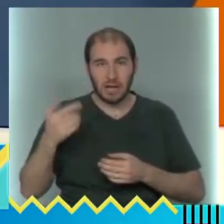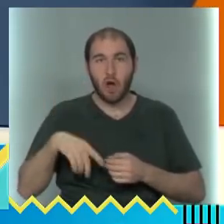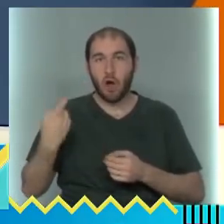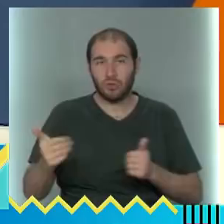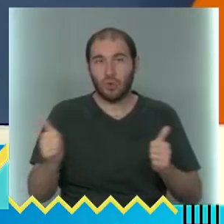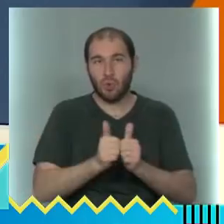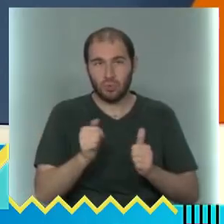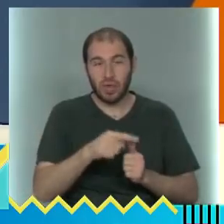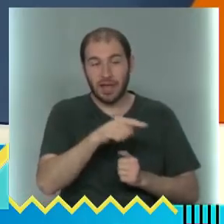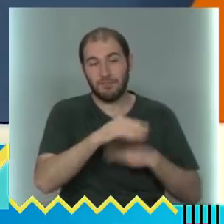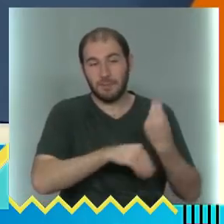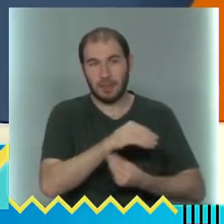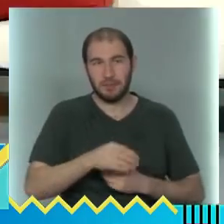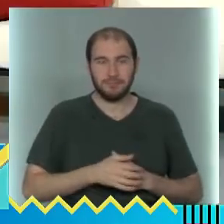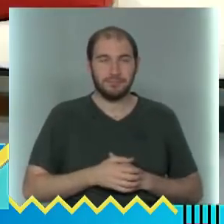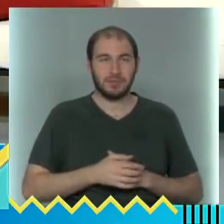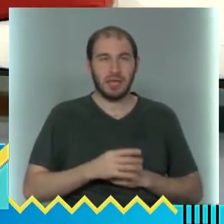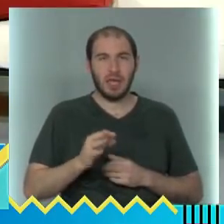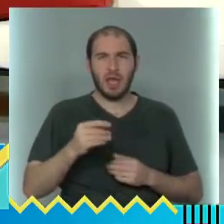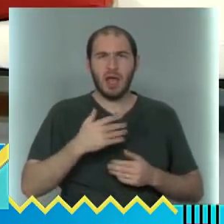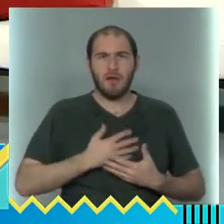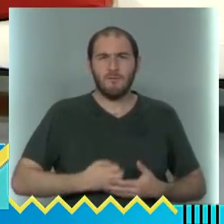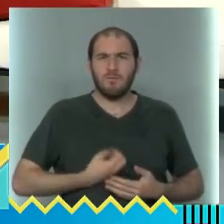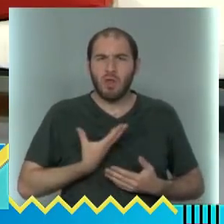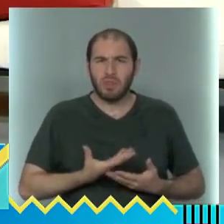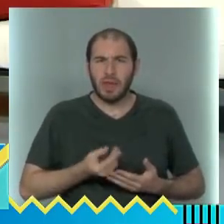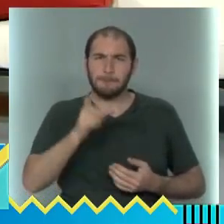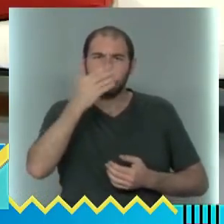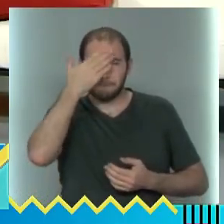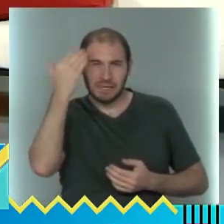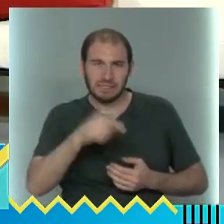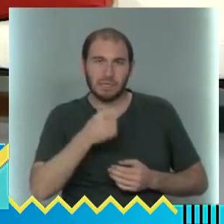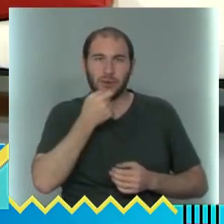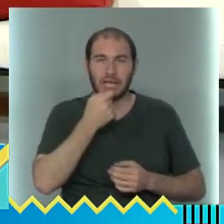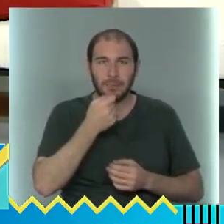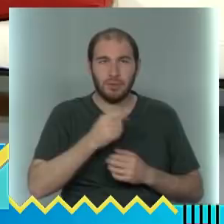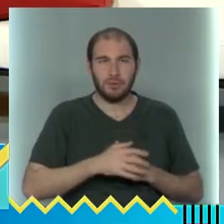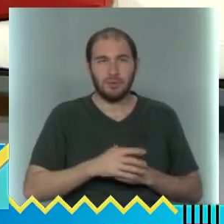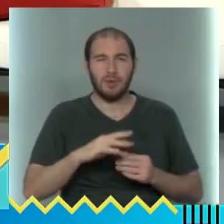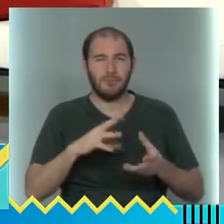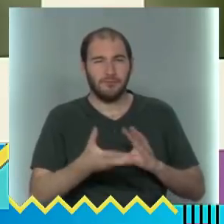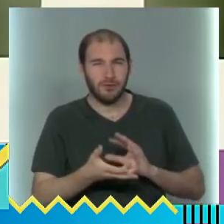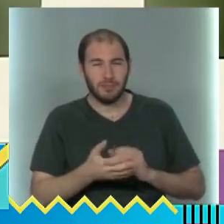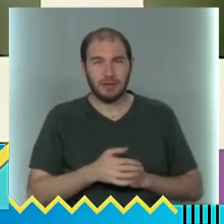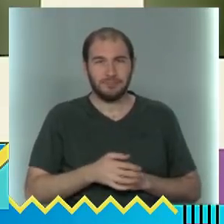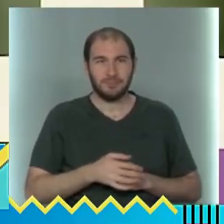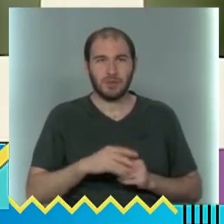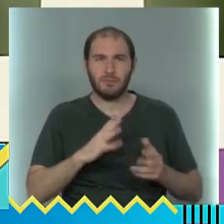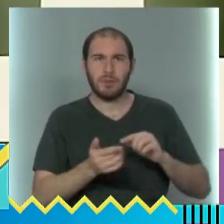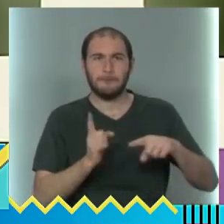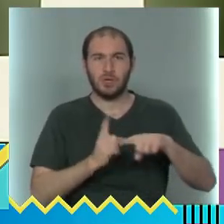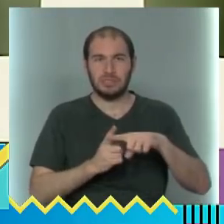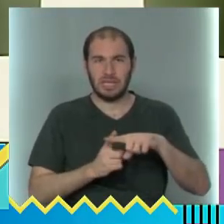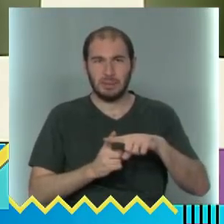que lo acompañen, a ella y a los familiares. Bien, y el ánimo que tenga que tener este paciente, ¿no? Decir, bueno, hay que tomarlo de alguna forma, de forma